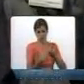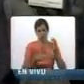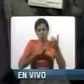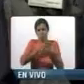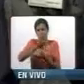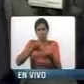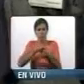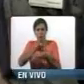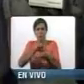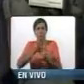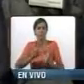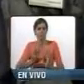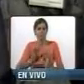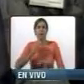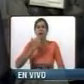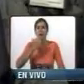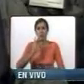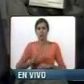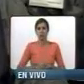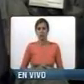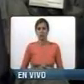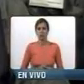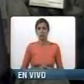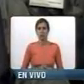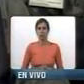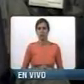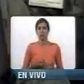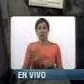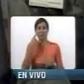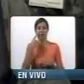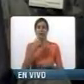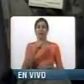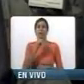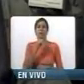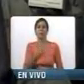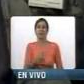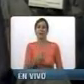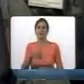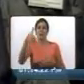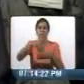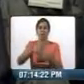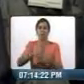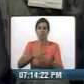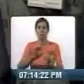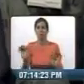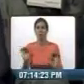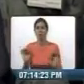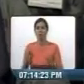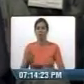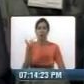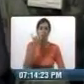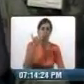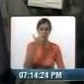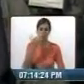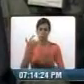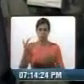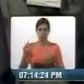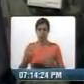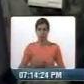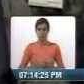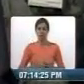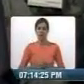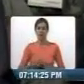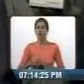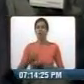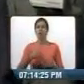se tipifican por el ejercicio indebido del voto y la usurpación de